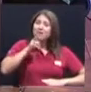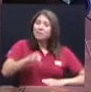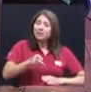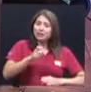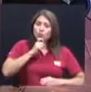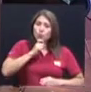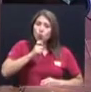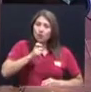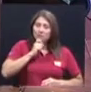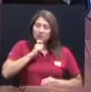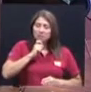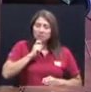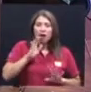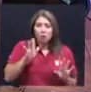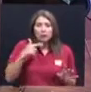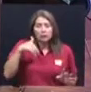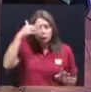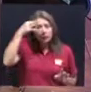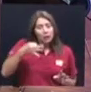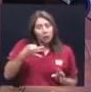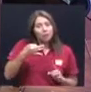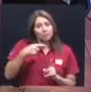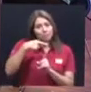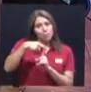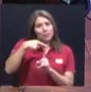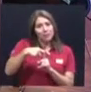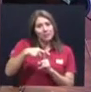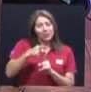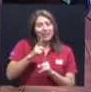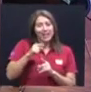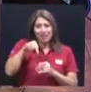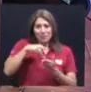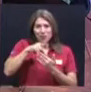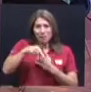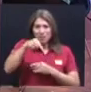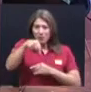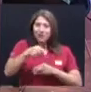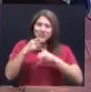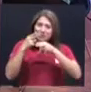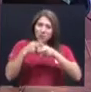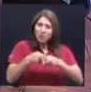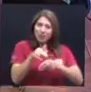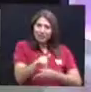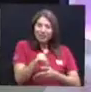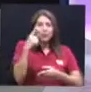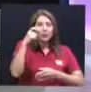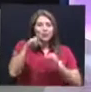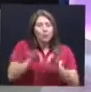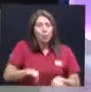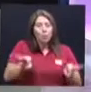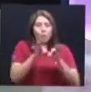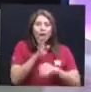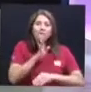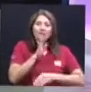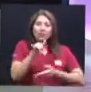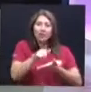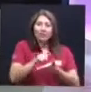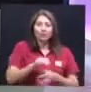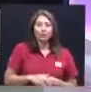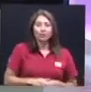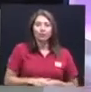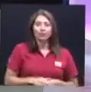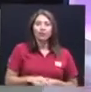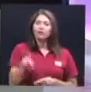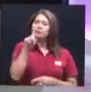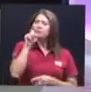difícil Aunque me parece bastante optimista que se haya nombrado así el programa de hoy Ho porque me parece importante hablar sobre esto que cuando la guerra es